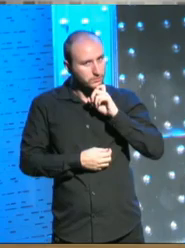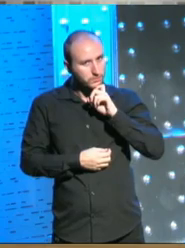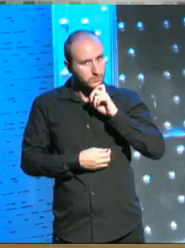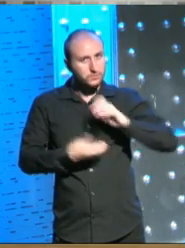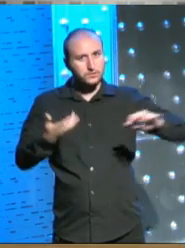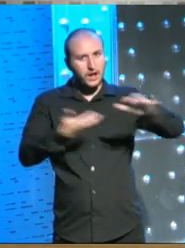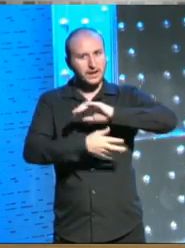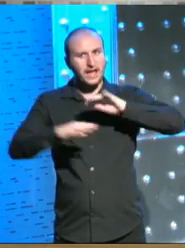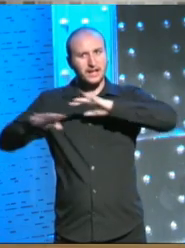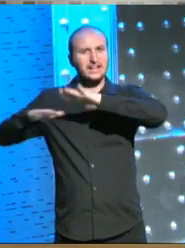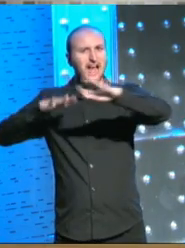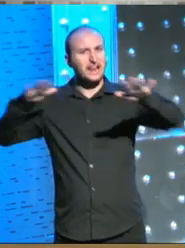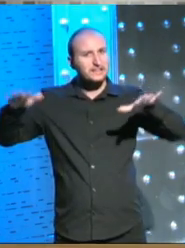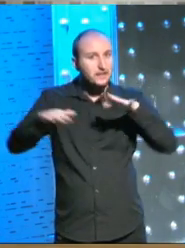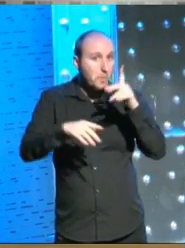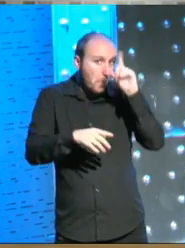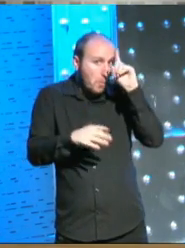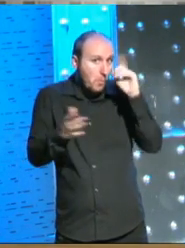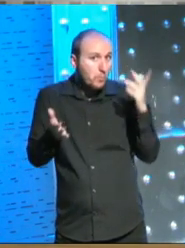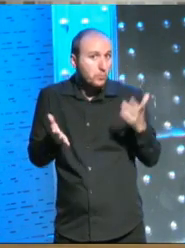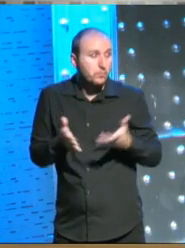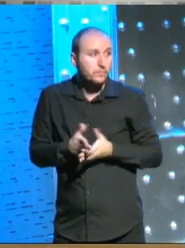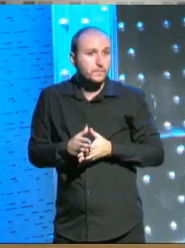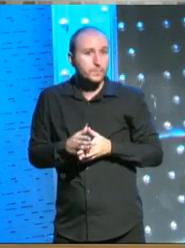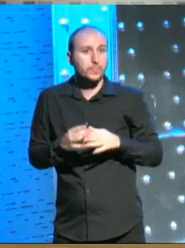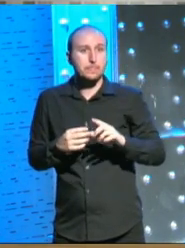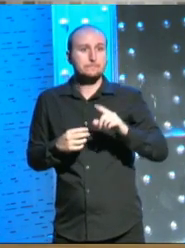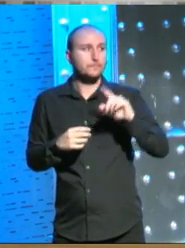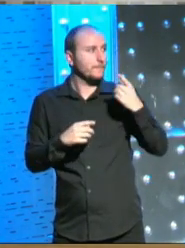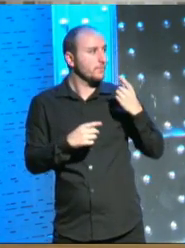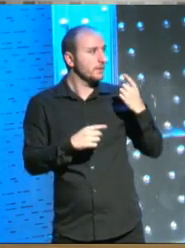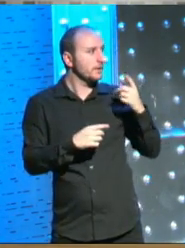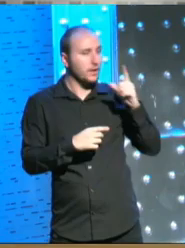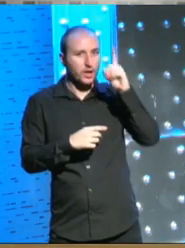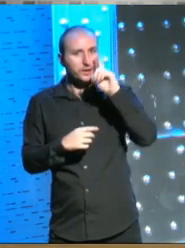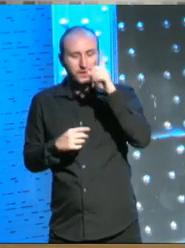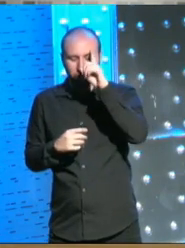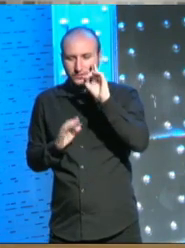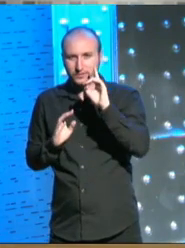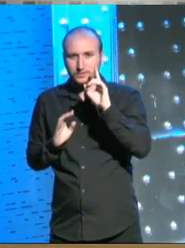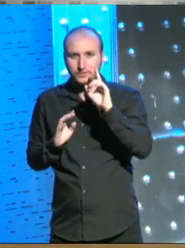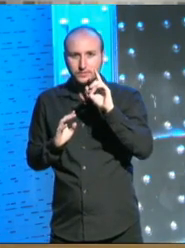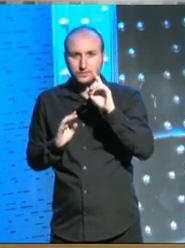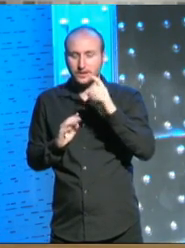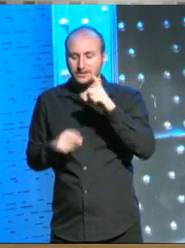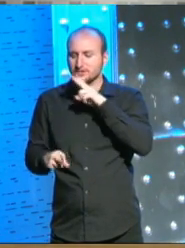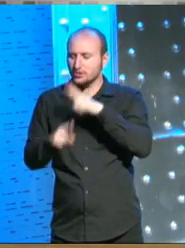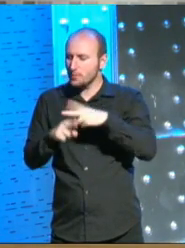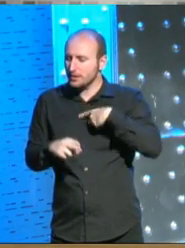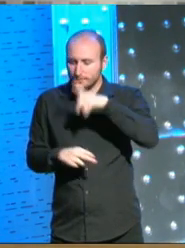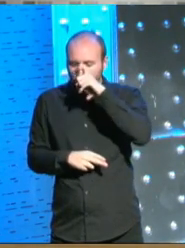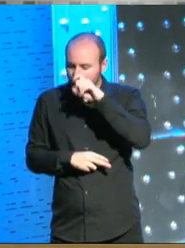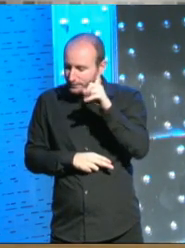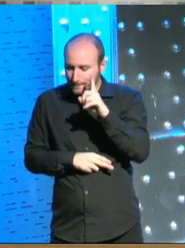las galaxias. Bueno, la guerra de las galaxias es el pico de Lucas, pero él no me acuerdo cómo se llamaba.